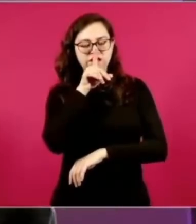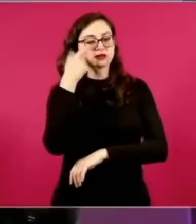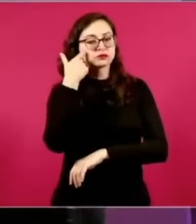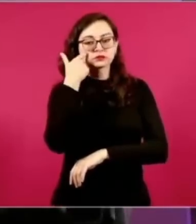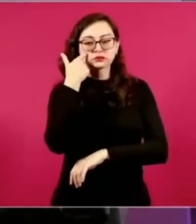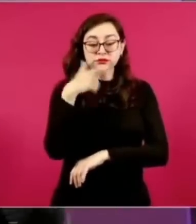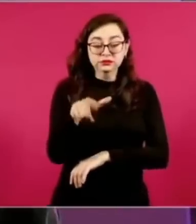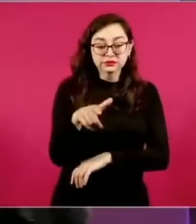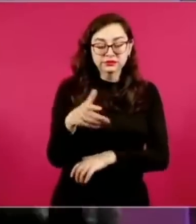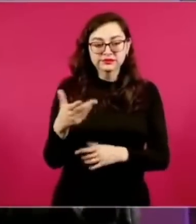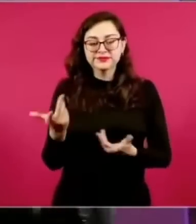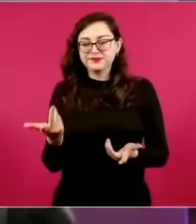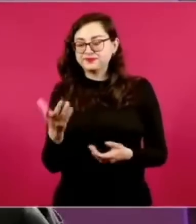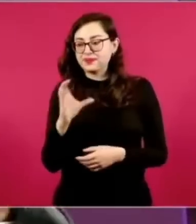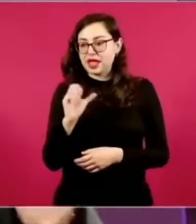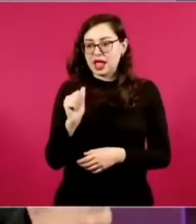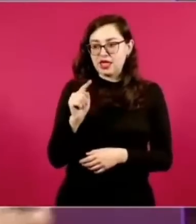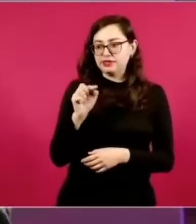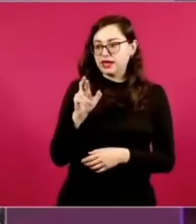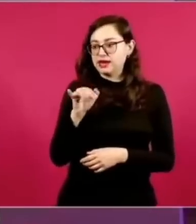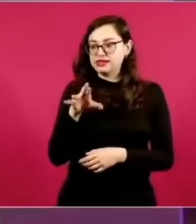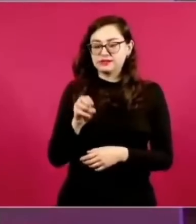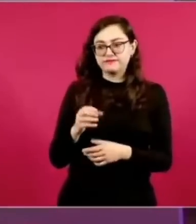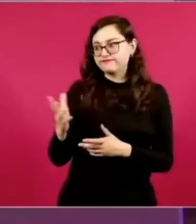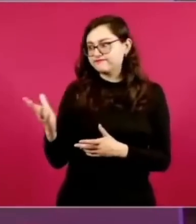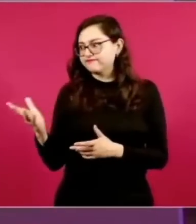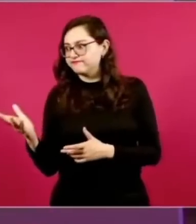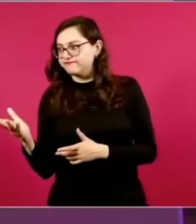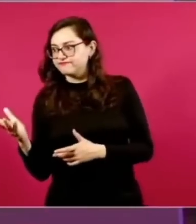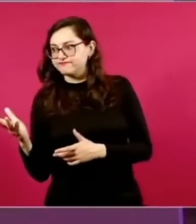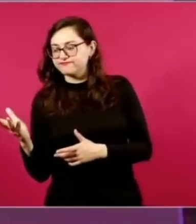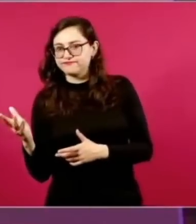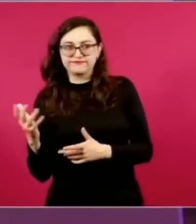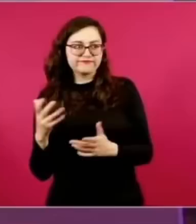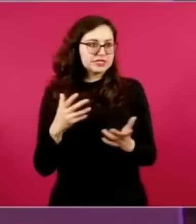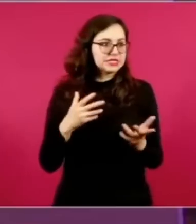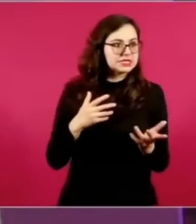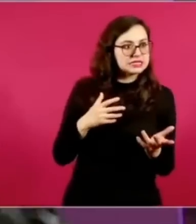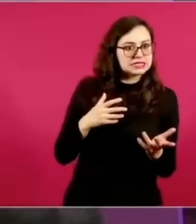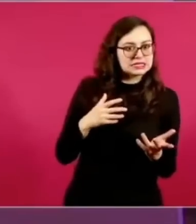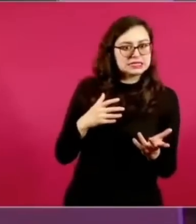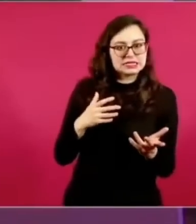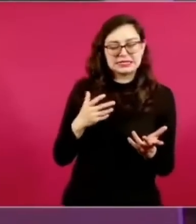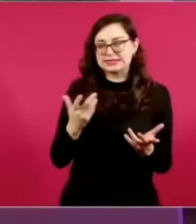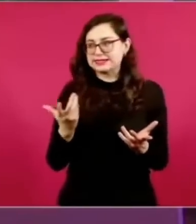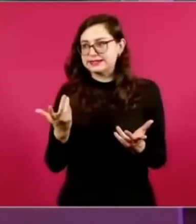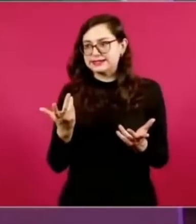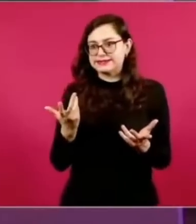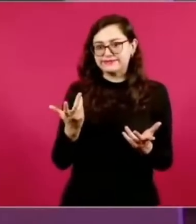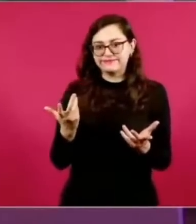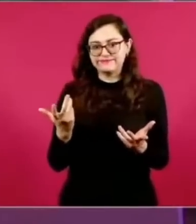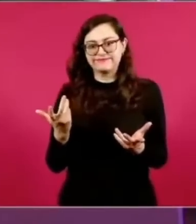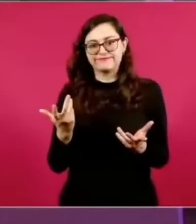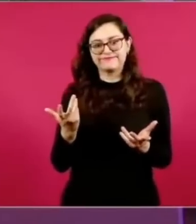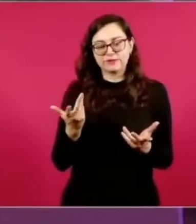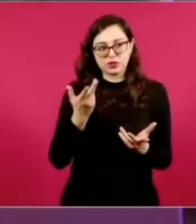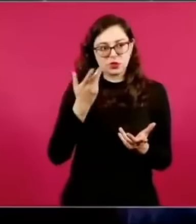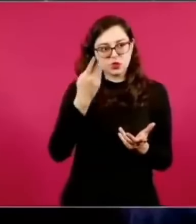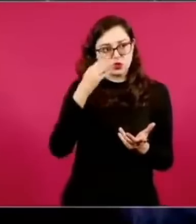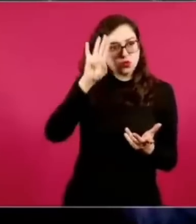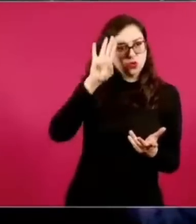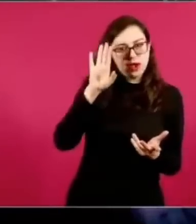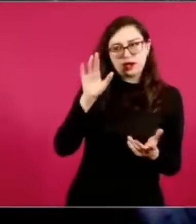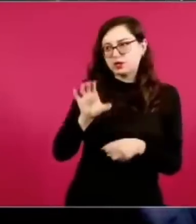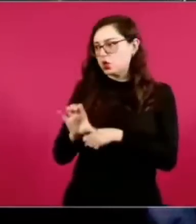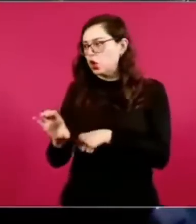y Catarino tiene el ofrecimiento de los dos grupos, de los cubanos y de los